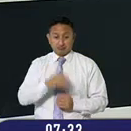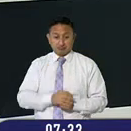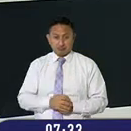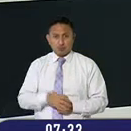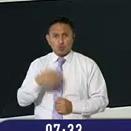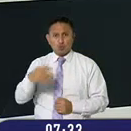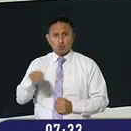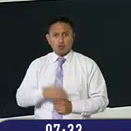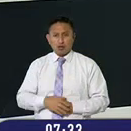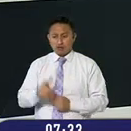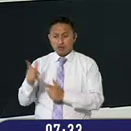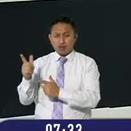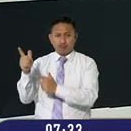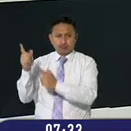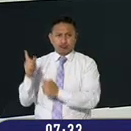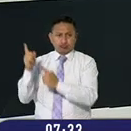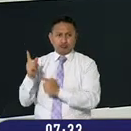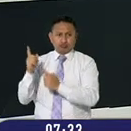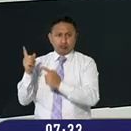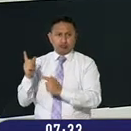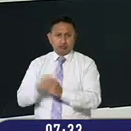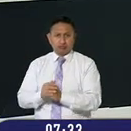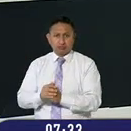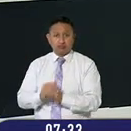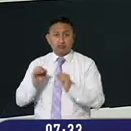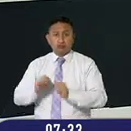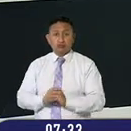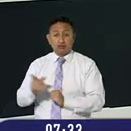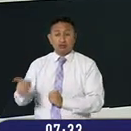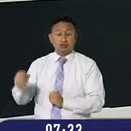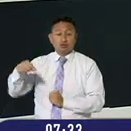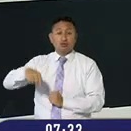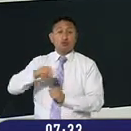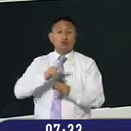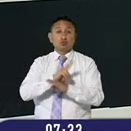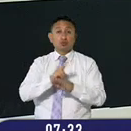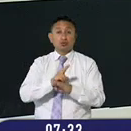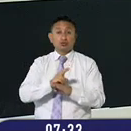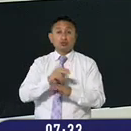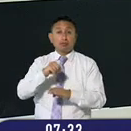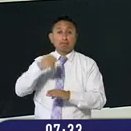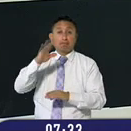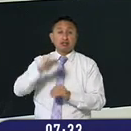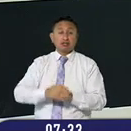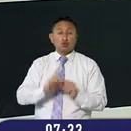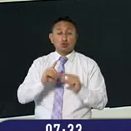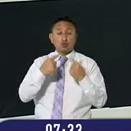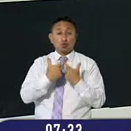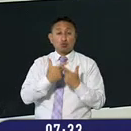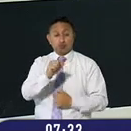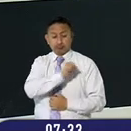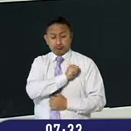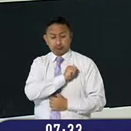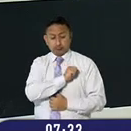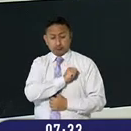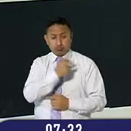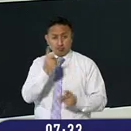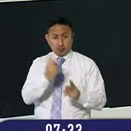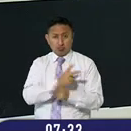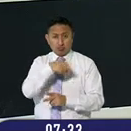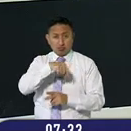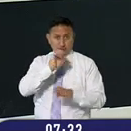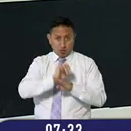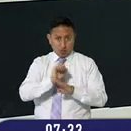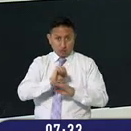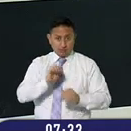y fusiles son las armas largas utilizadas con más frecuencia por los miembros de organizaciones delictivas en nuestro país. Esto